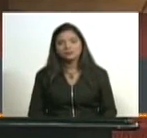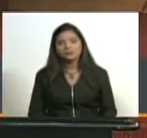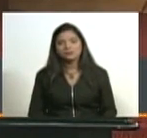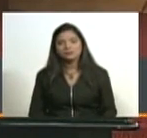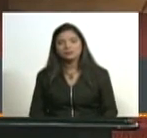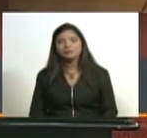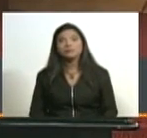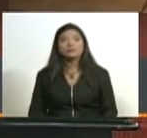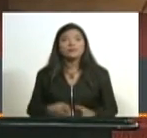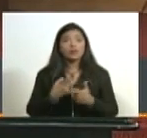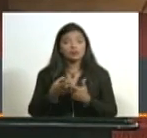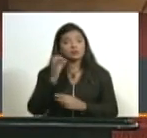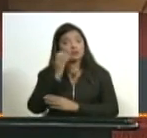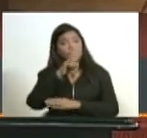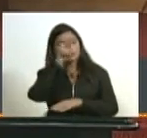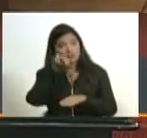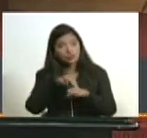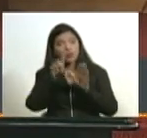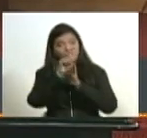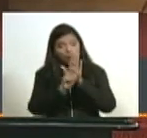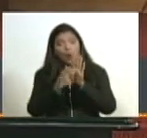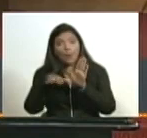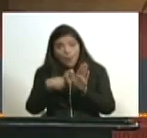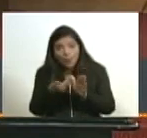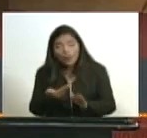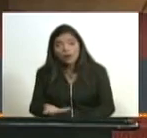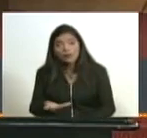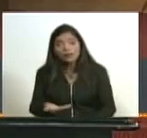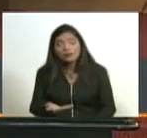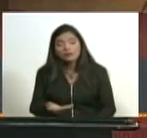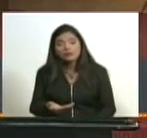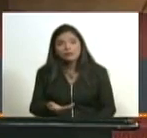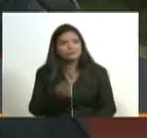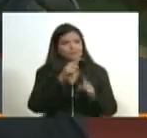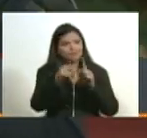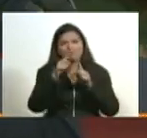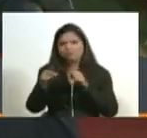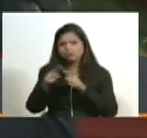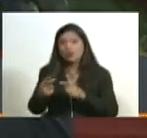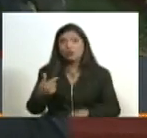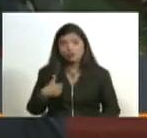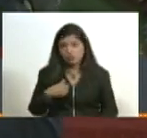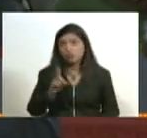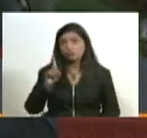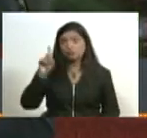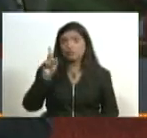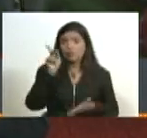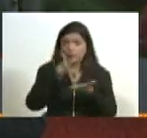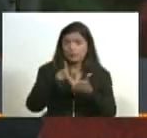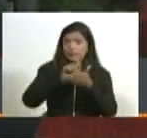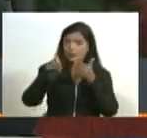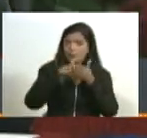Así que la Asamblea Nacional Constituyente puede actuar a través de varios instrumentos. Yo fui constituyente.